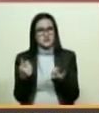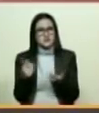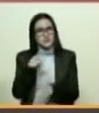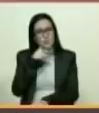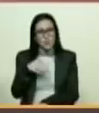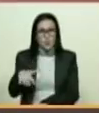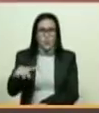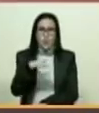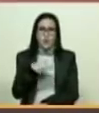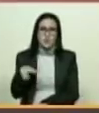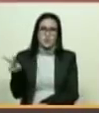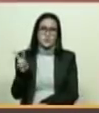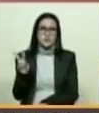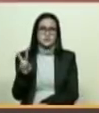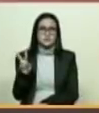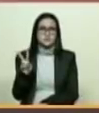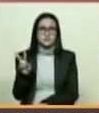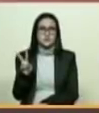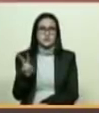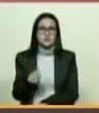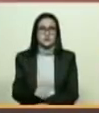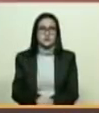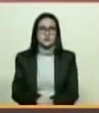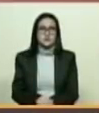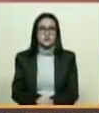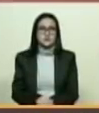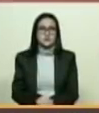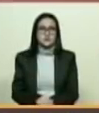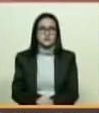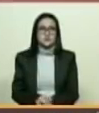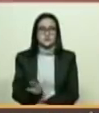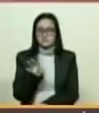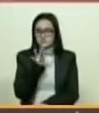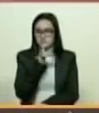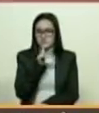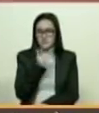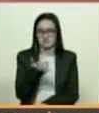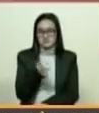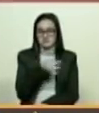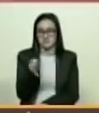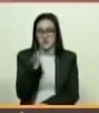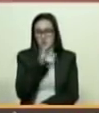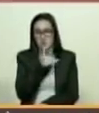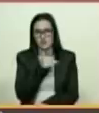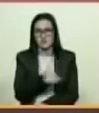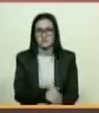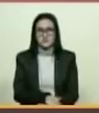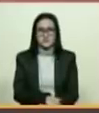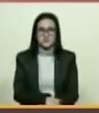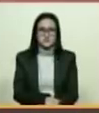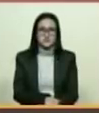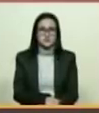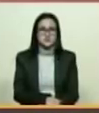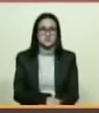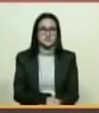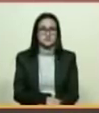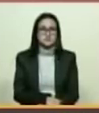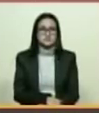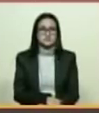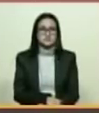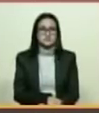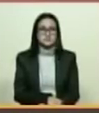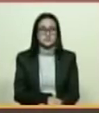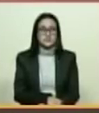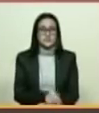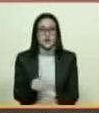pueblo de Venezuela, por supuesto, sin ningún éxito. Es una novedosa forma